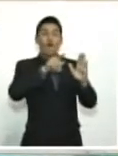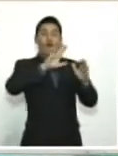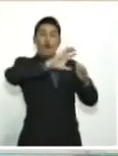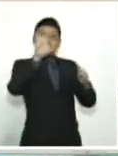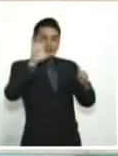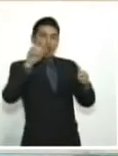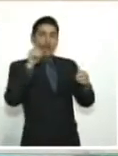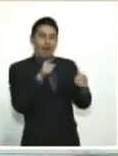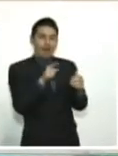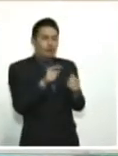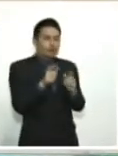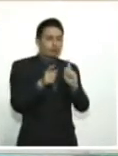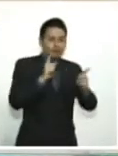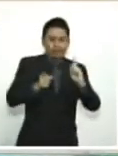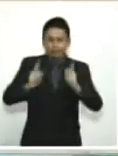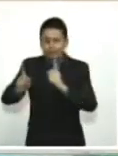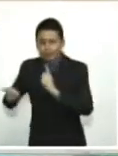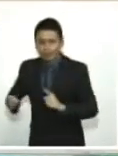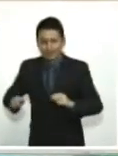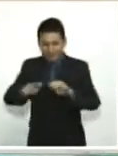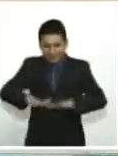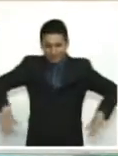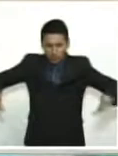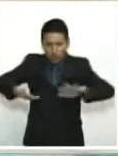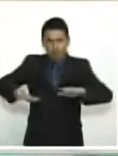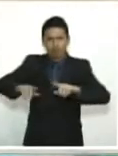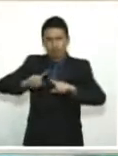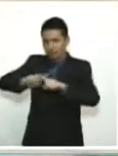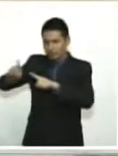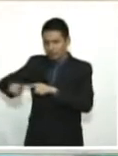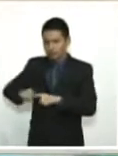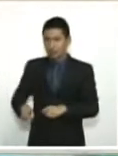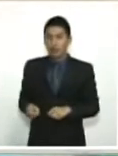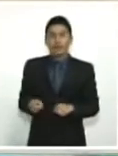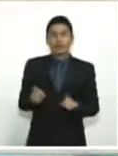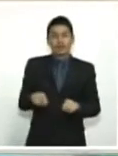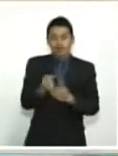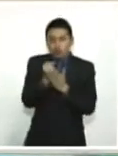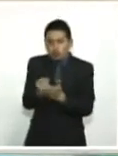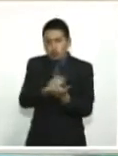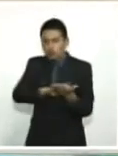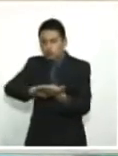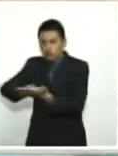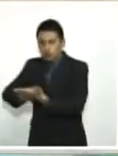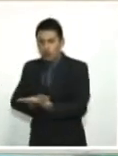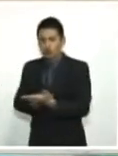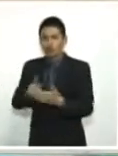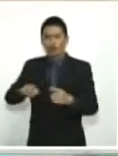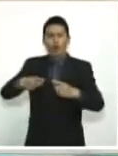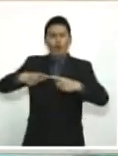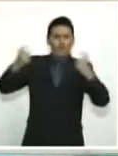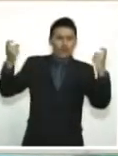armonice a todos y cada uno de los sectores y busque la solución de los conflictos